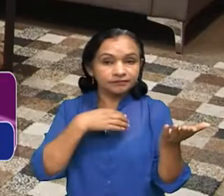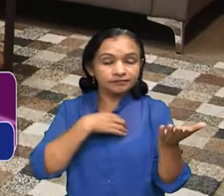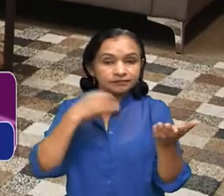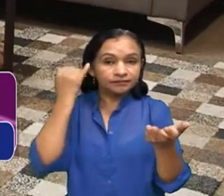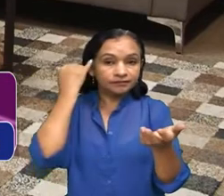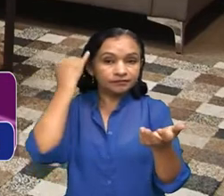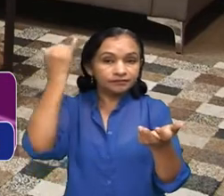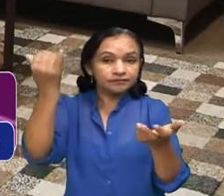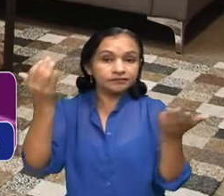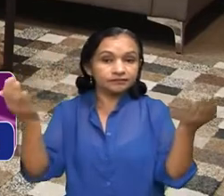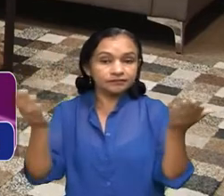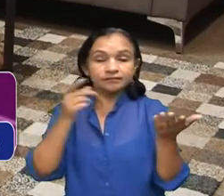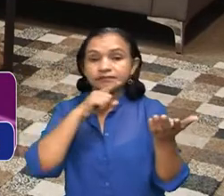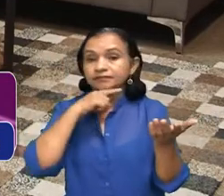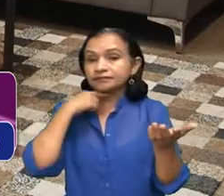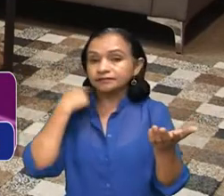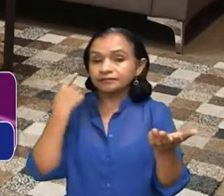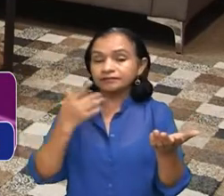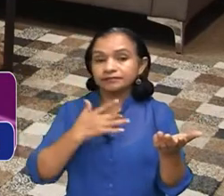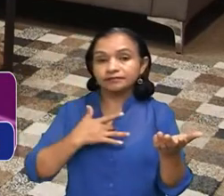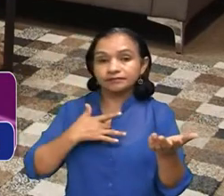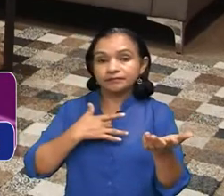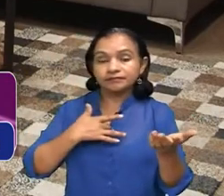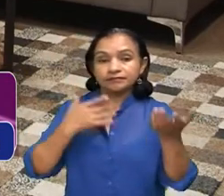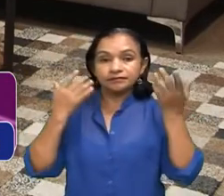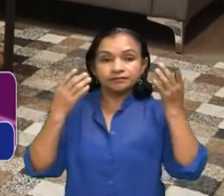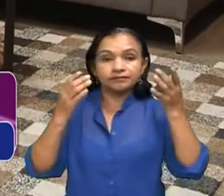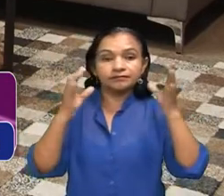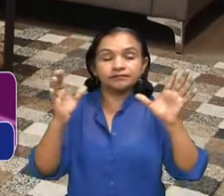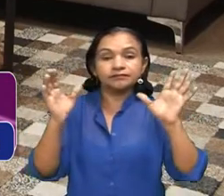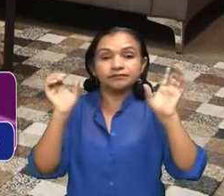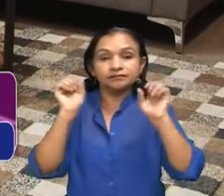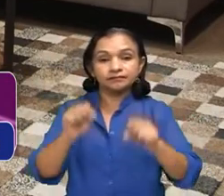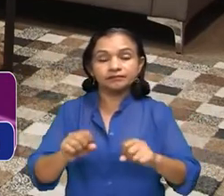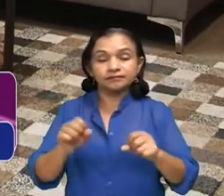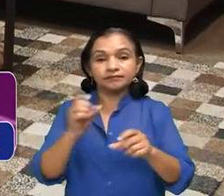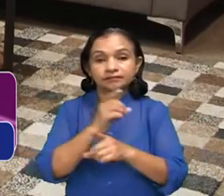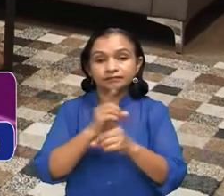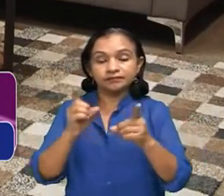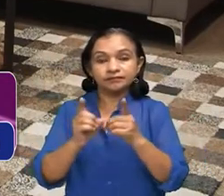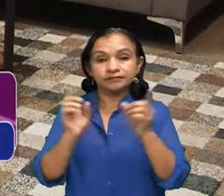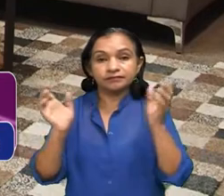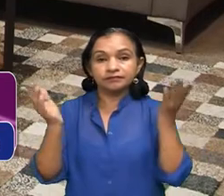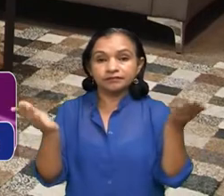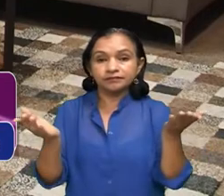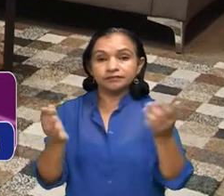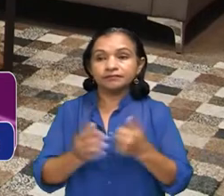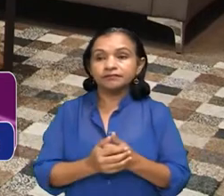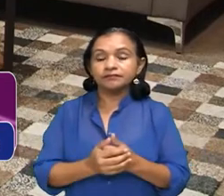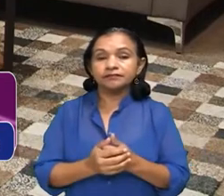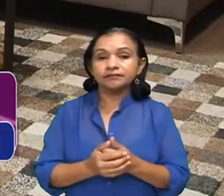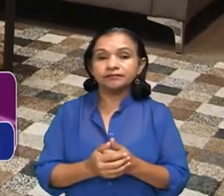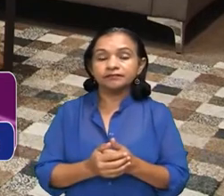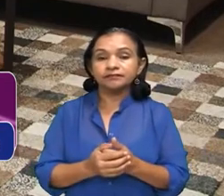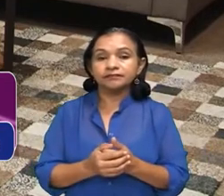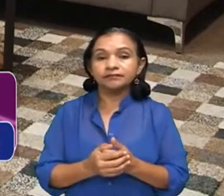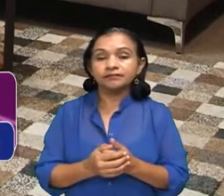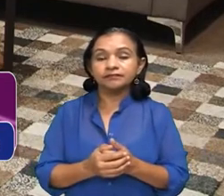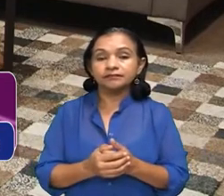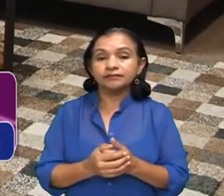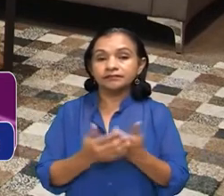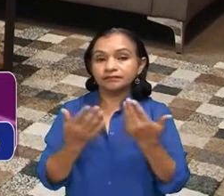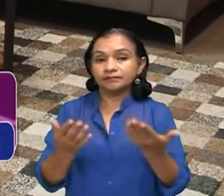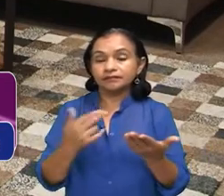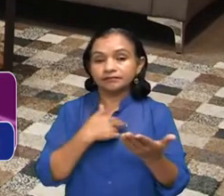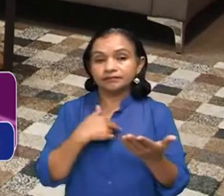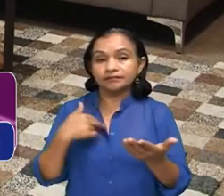idea, ¿verdad? Necesitan algún tipo de protección que les brinde esas garantías de mercado. Compañera, perdón, siga. Entonces,